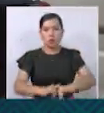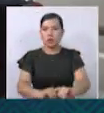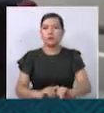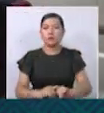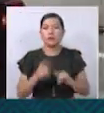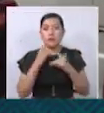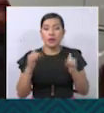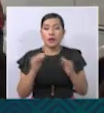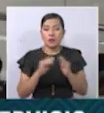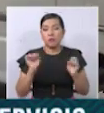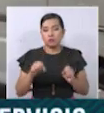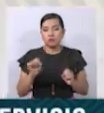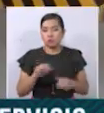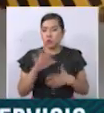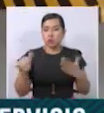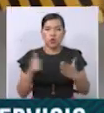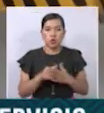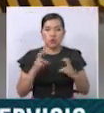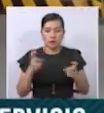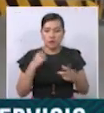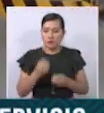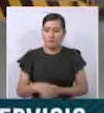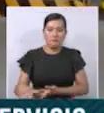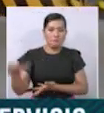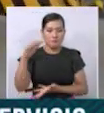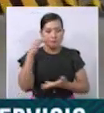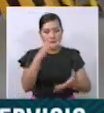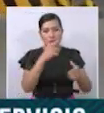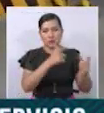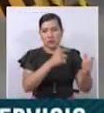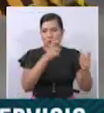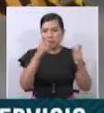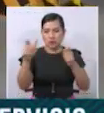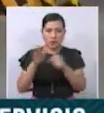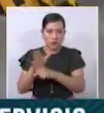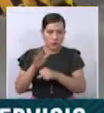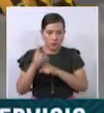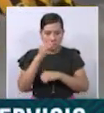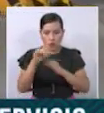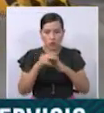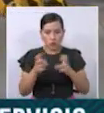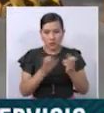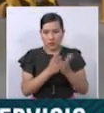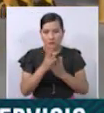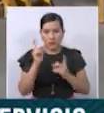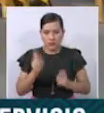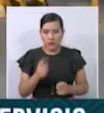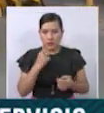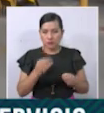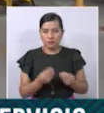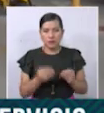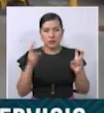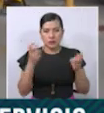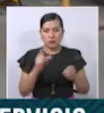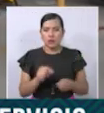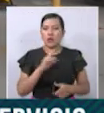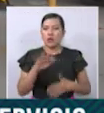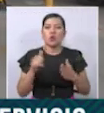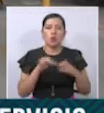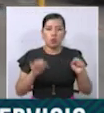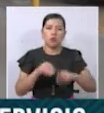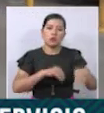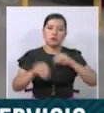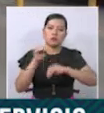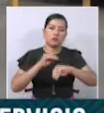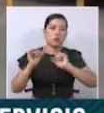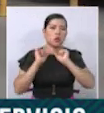En sí, todo el volumen que se está dando es en sí para que las estaciones de servicio, estas 20 que usted ha citado, en sí tengan un flujo continuo,